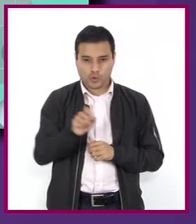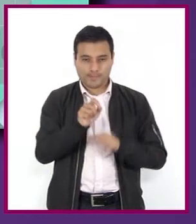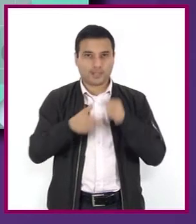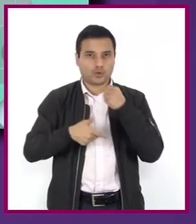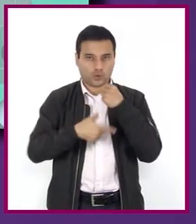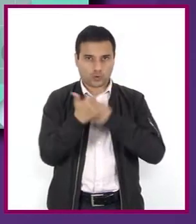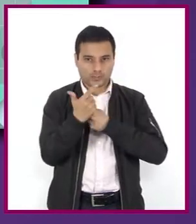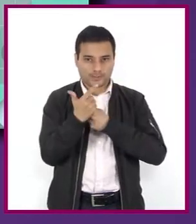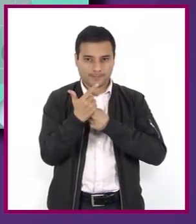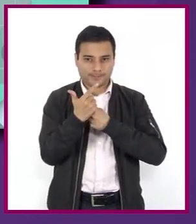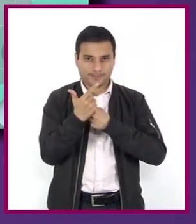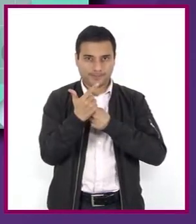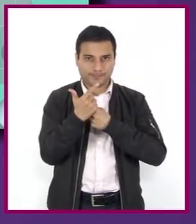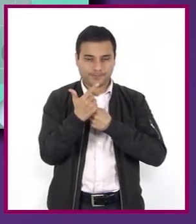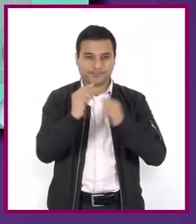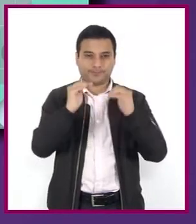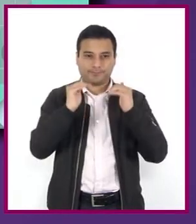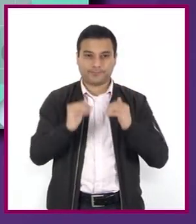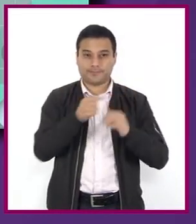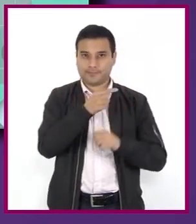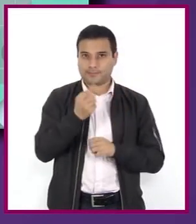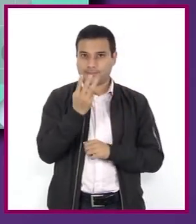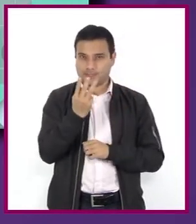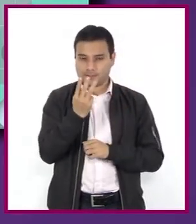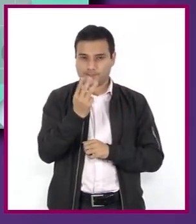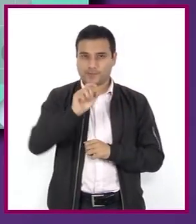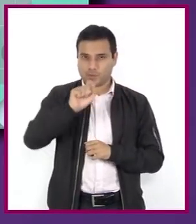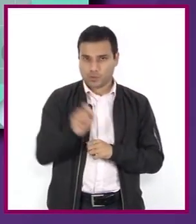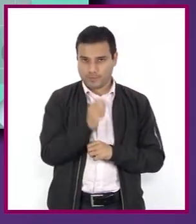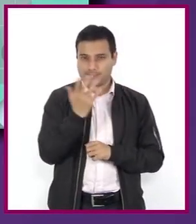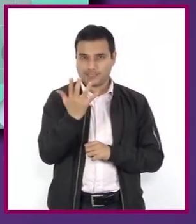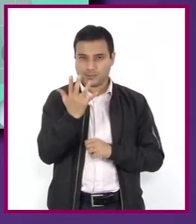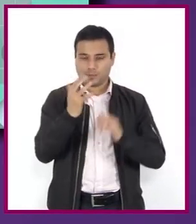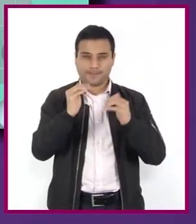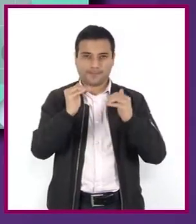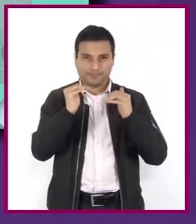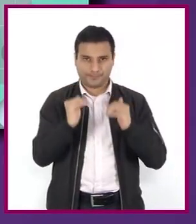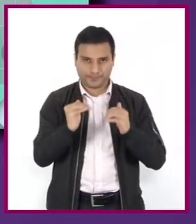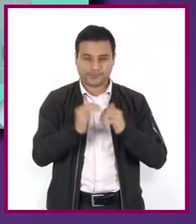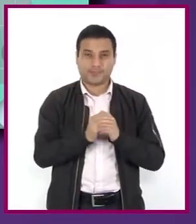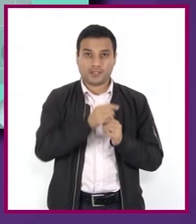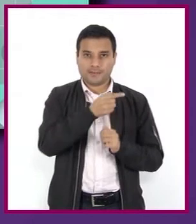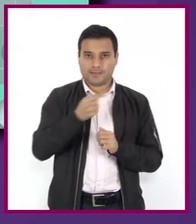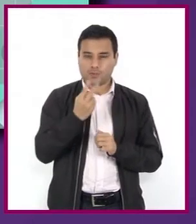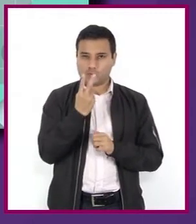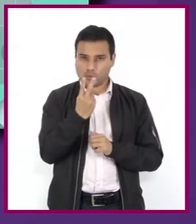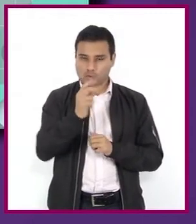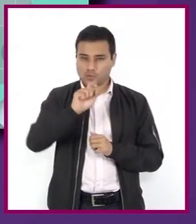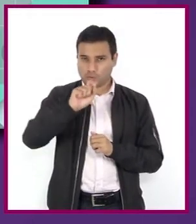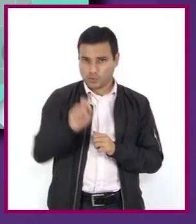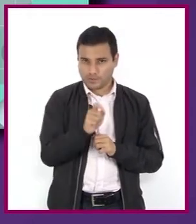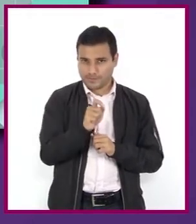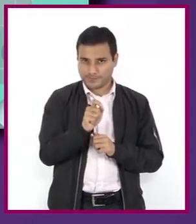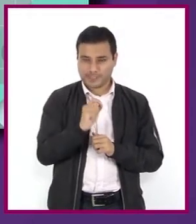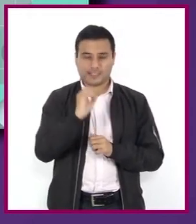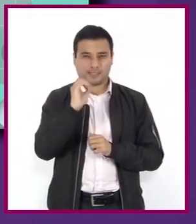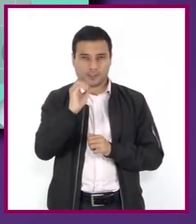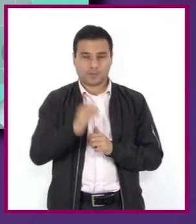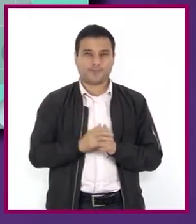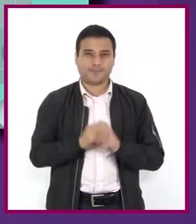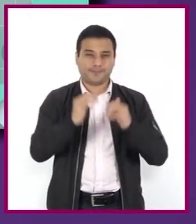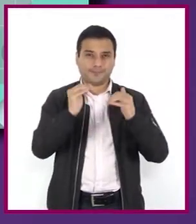12 positivo, 3 negativo, 5 positivo, 2 negativo, 0